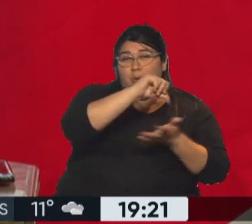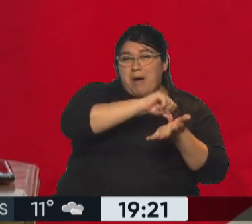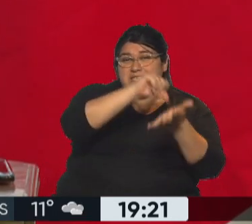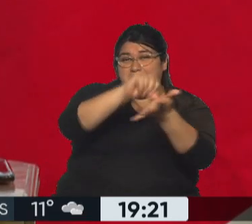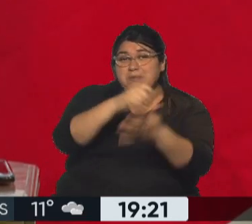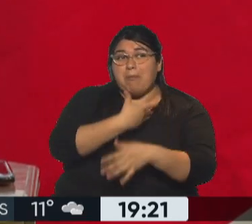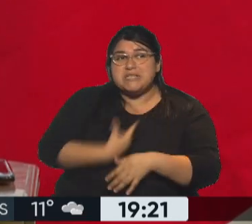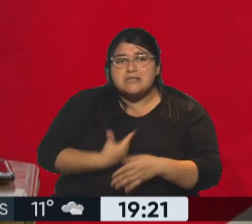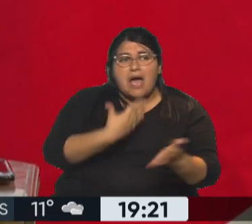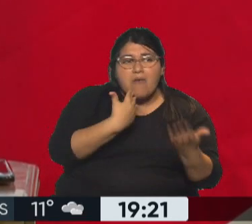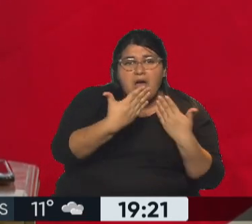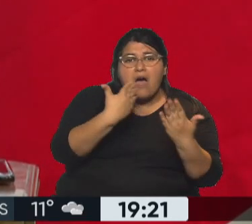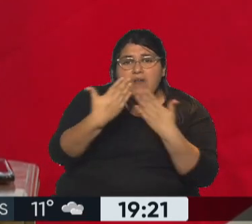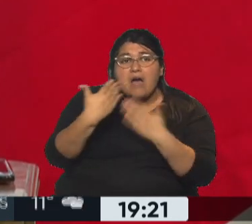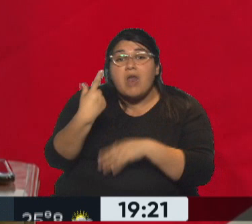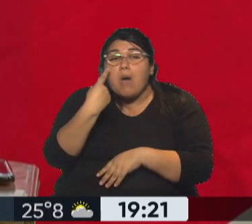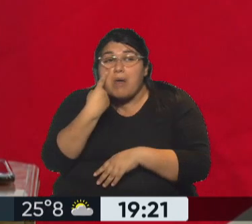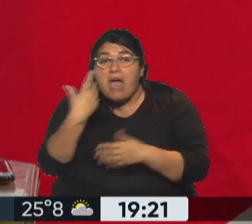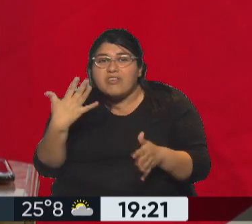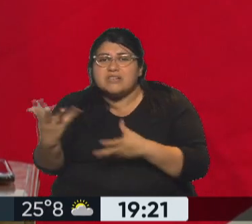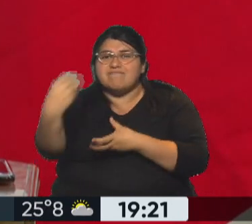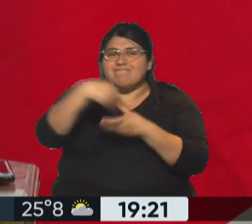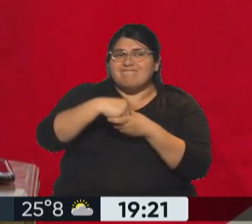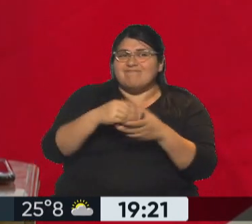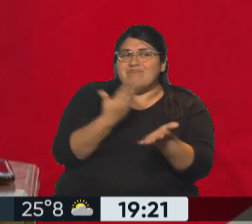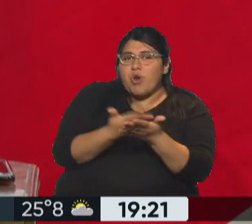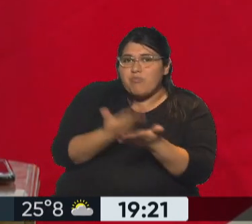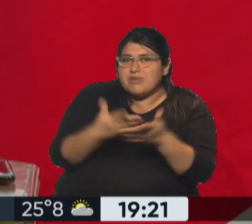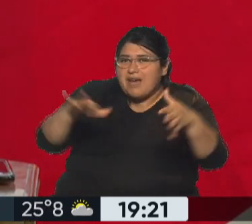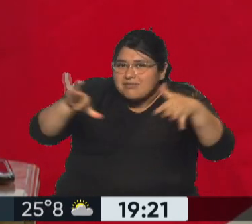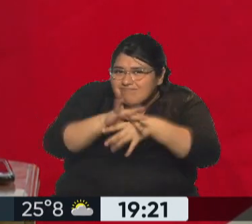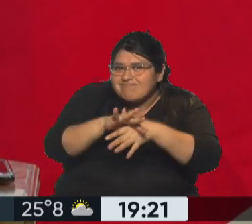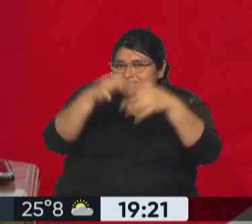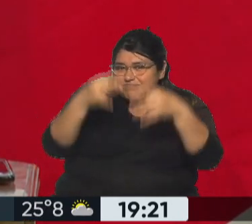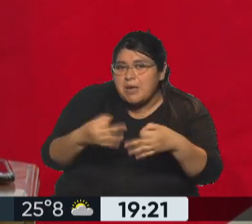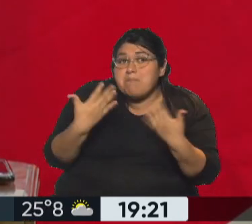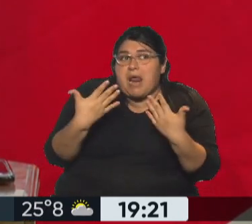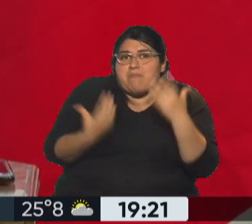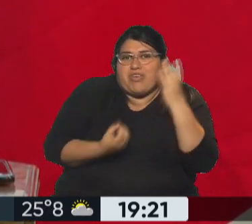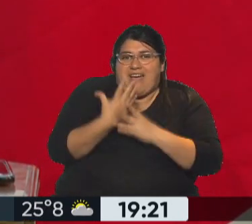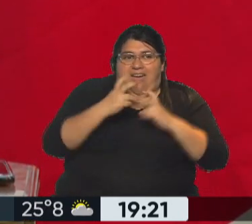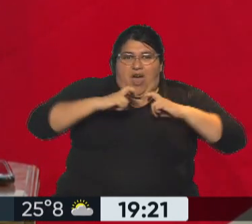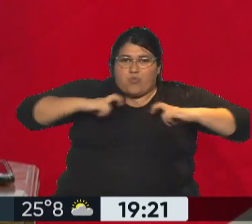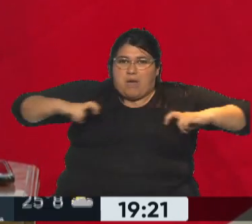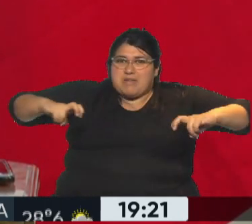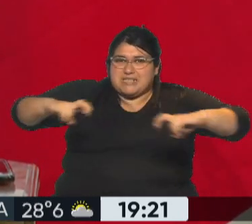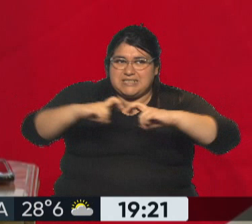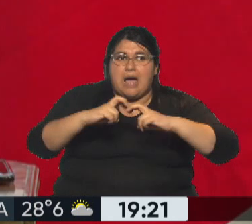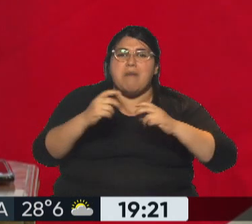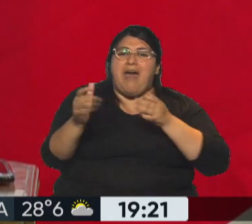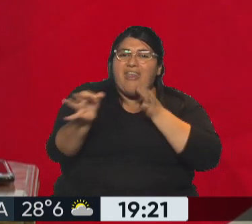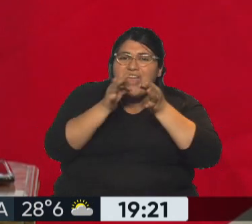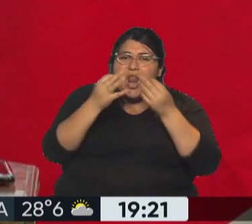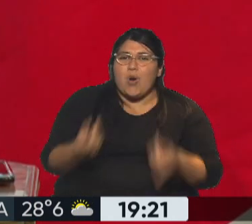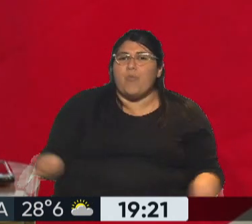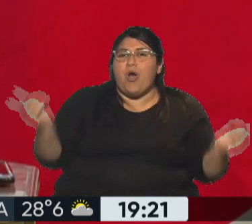tener algún tipo de acciones ya más concretas en favor de constituir una mesa que recupere el diálogo